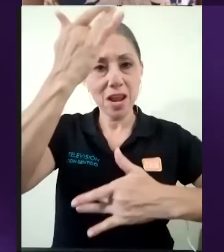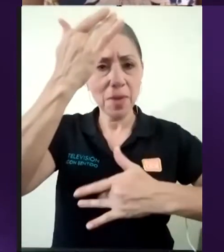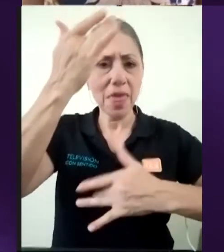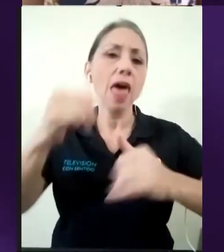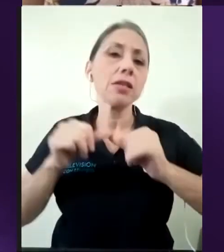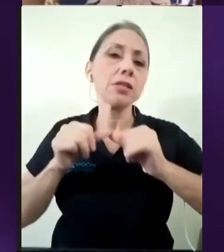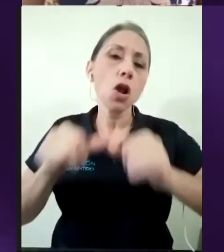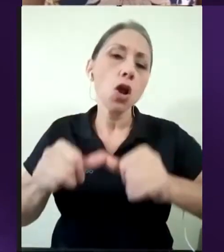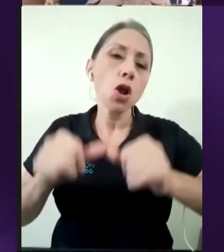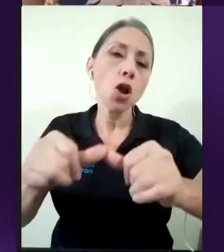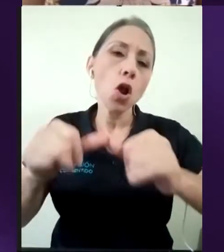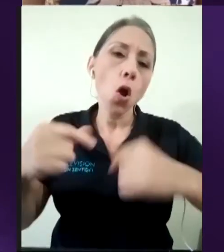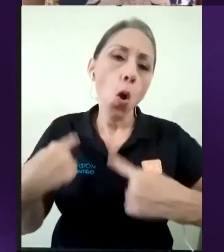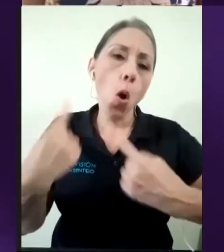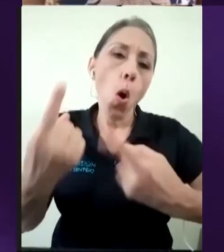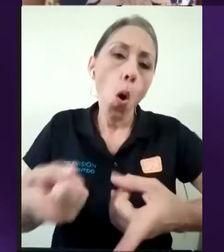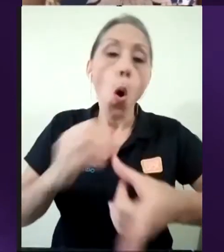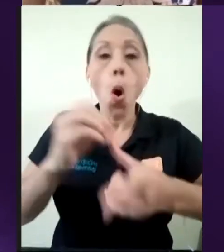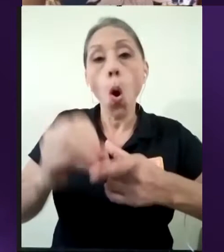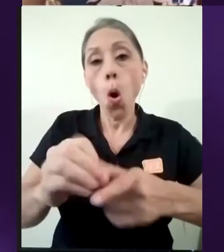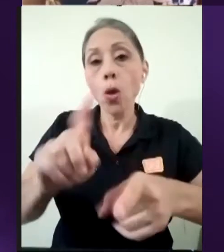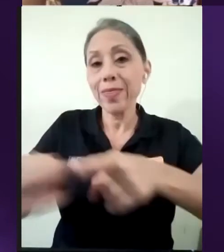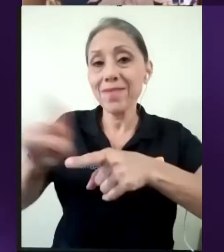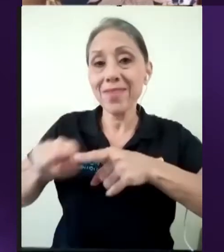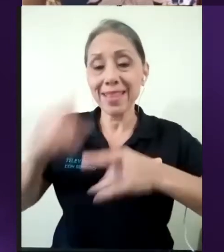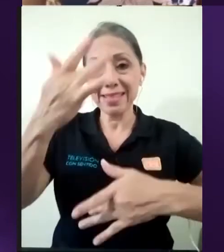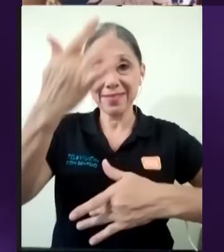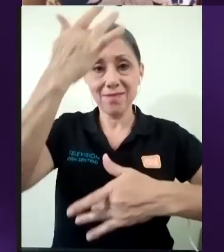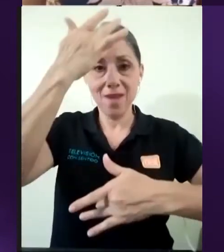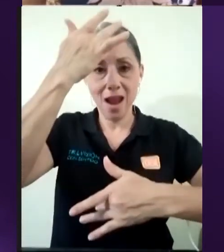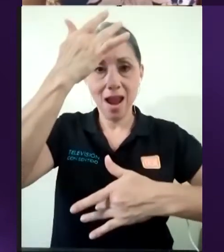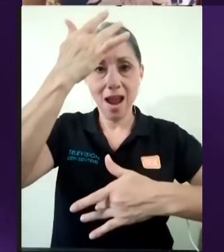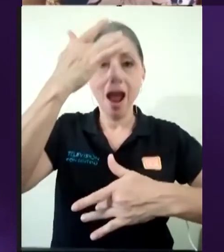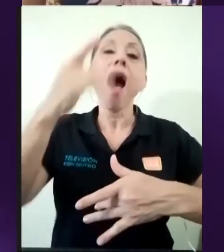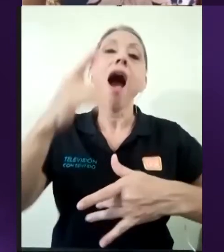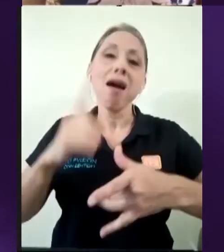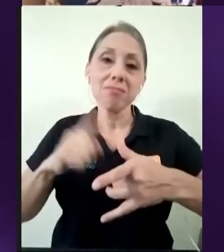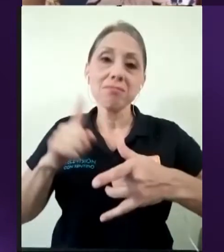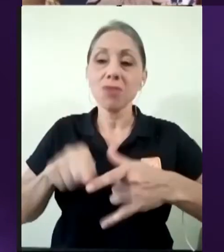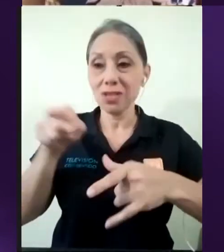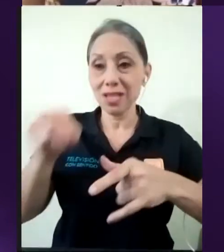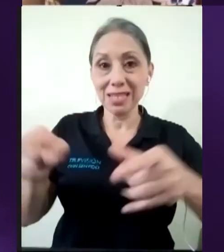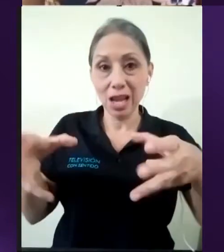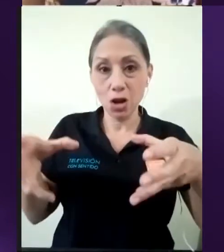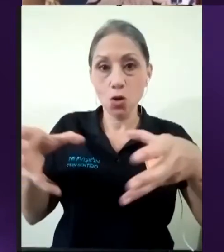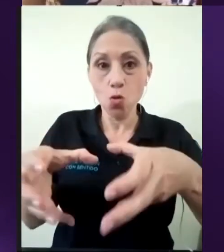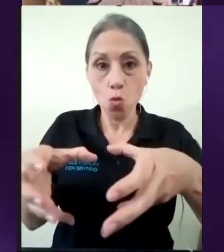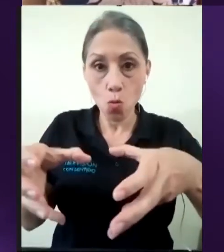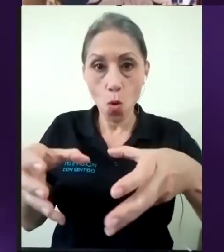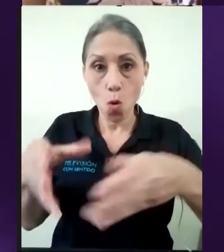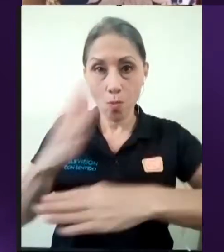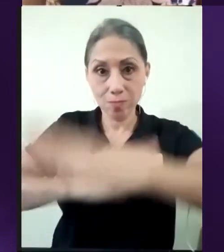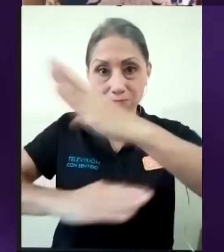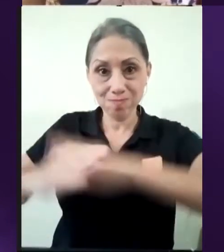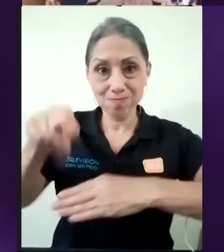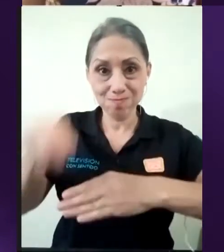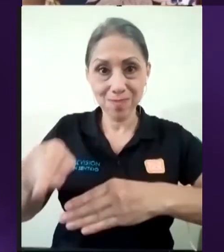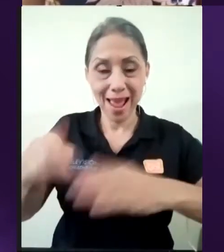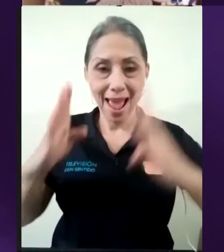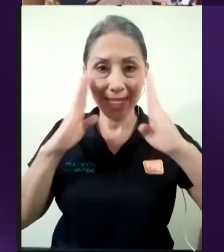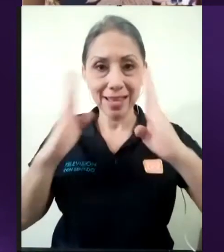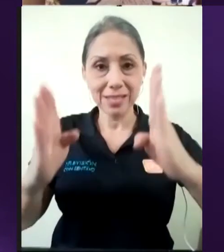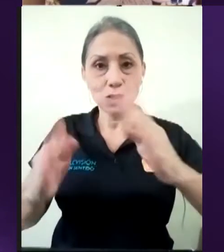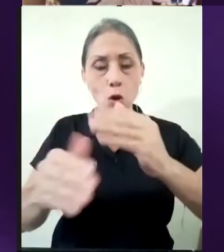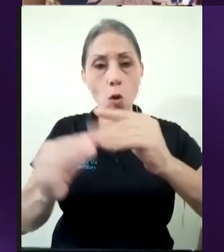tipo de enfermedades que hace que este grupo sea grupo de atención prioritario, recordando que